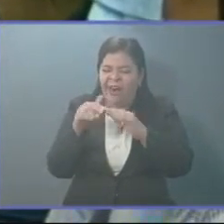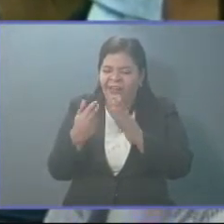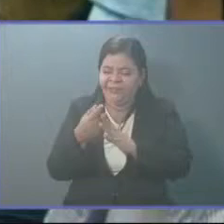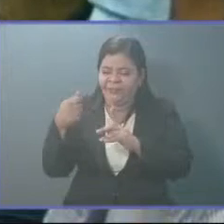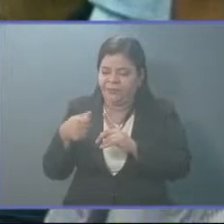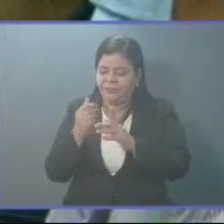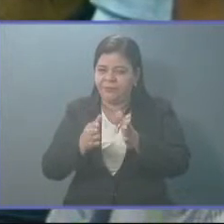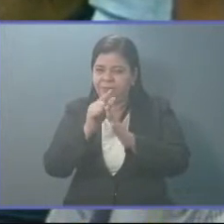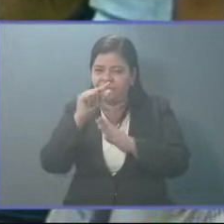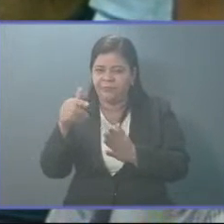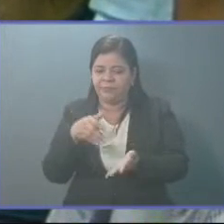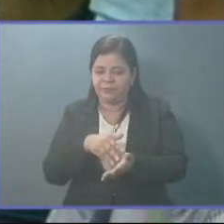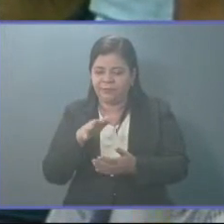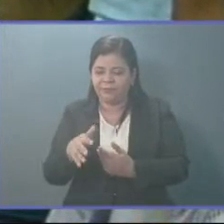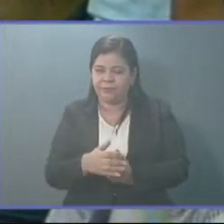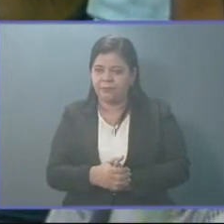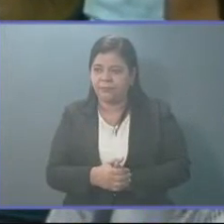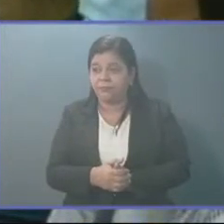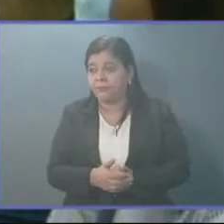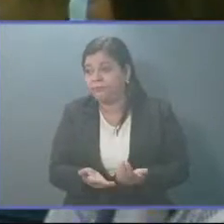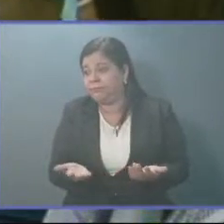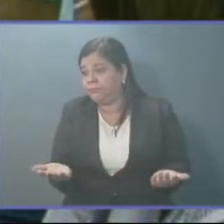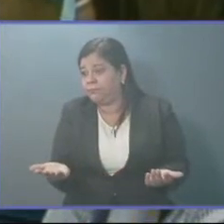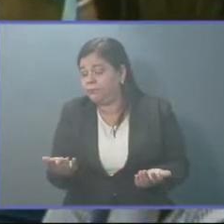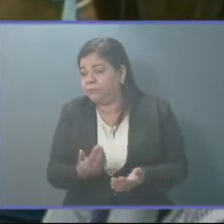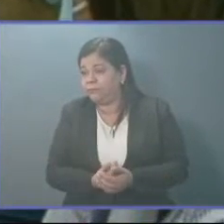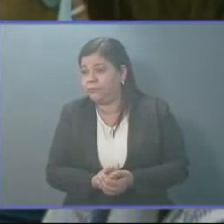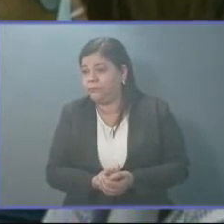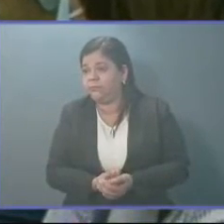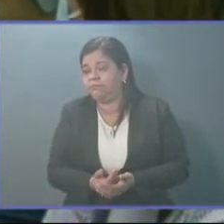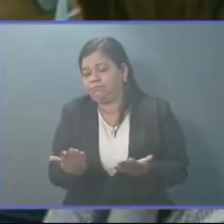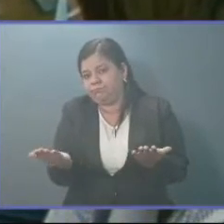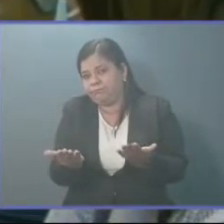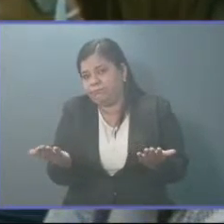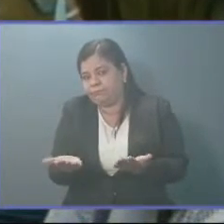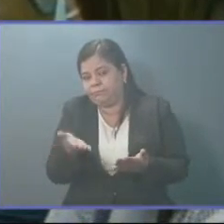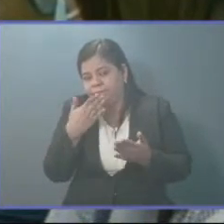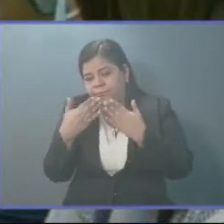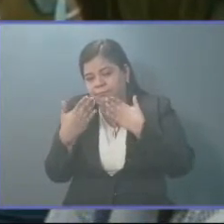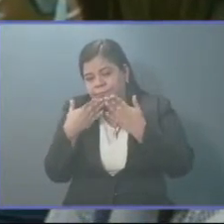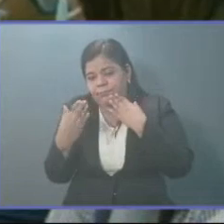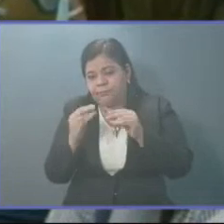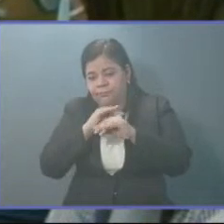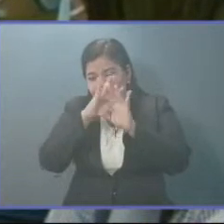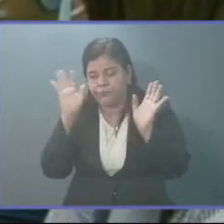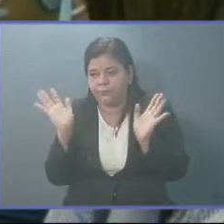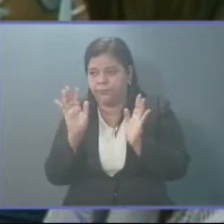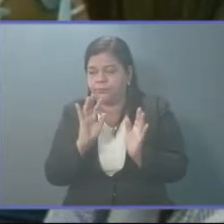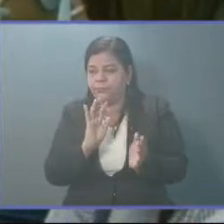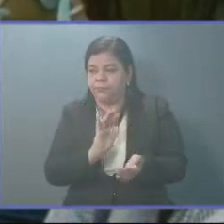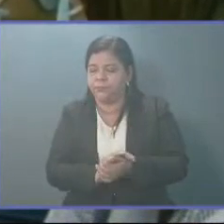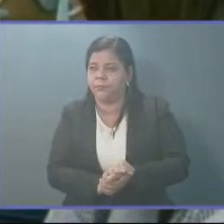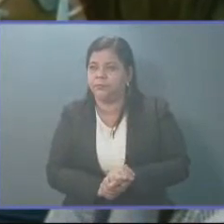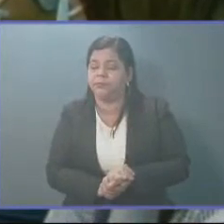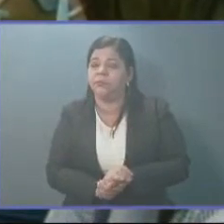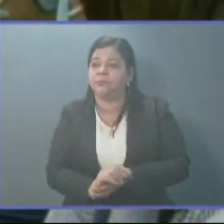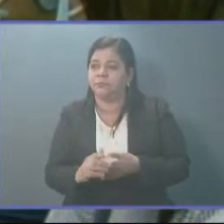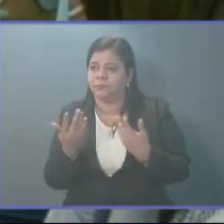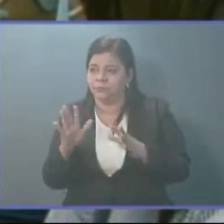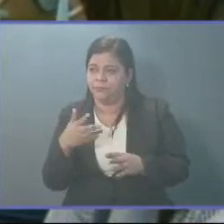de las instituciones públicas, eso hay que hacer la interpretación auténtica que